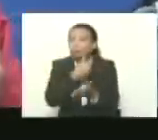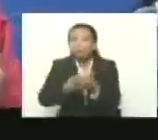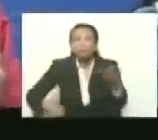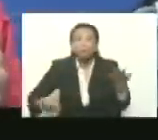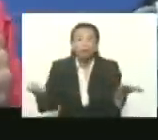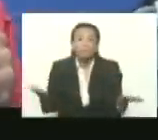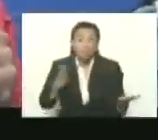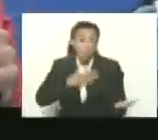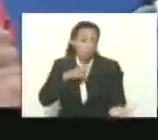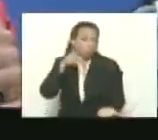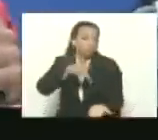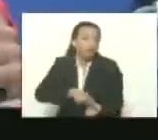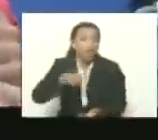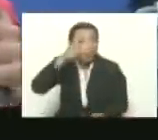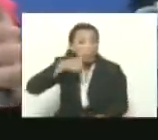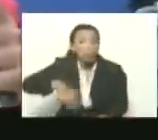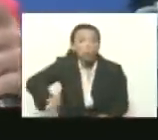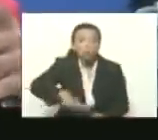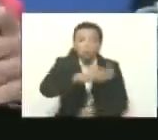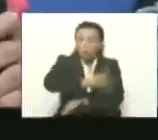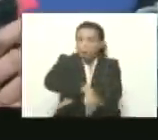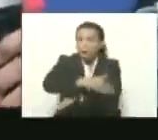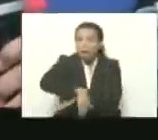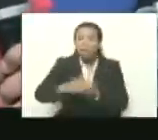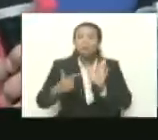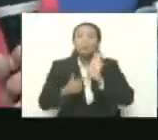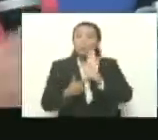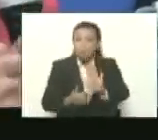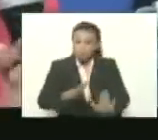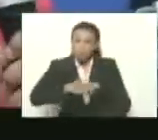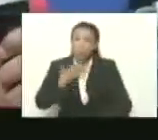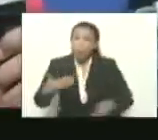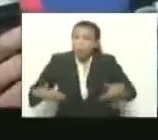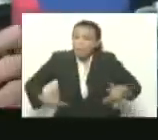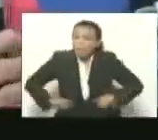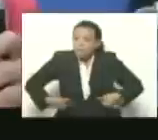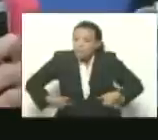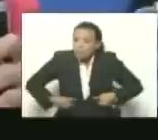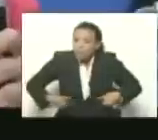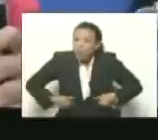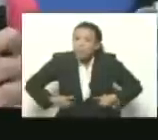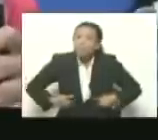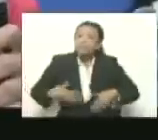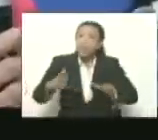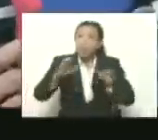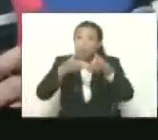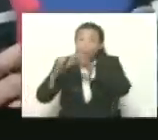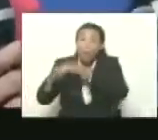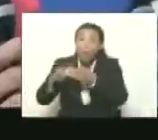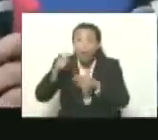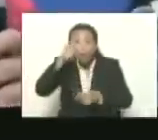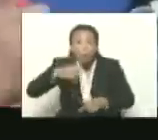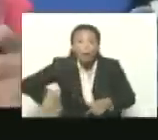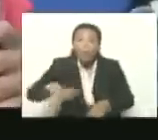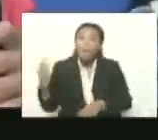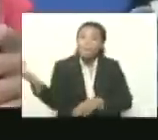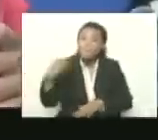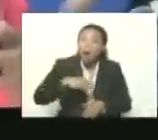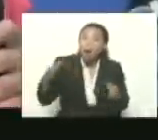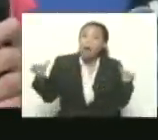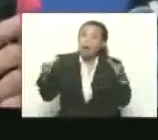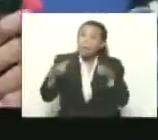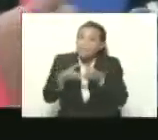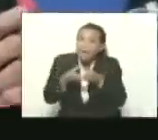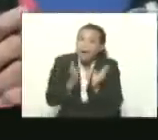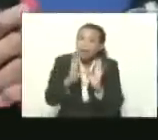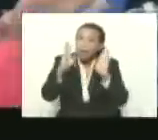aquí estamos y el pueblo está en las calles, bueno, demostrando todo el esfuerzo. Es decir, es un pueblo más organizado en Revolución Bolivariana porque no solamente son los jefes